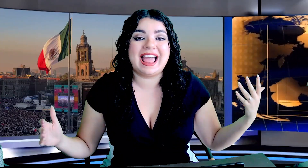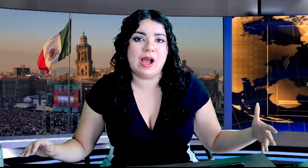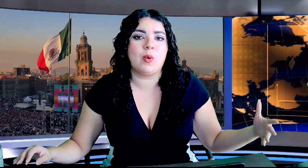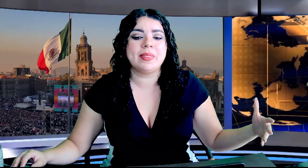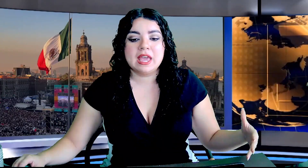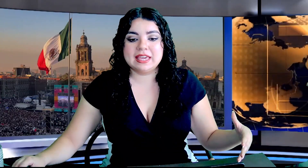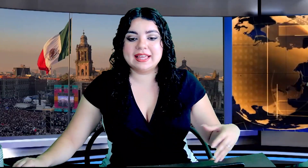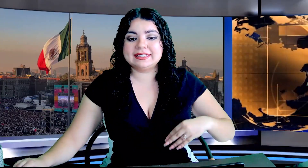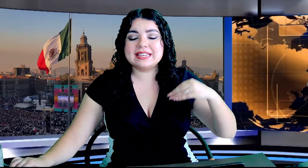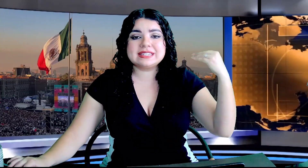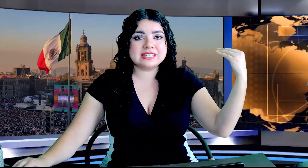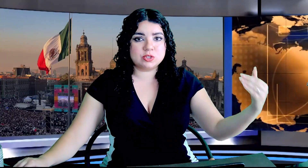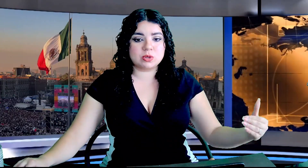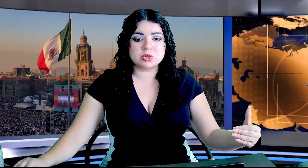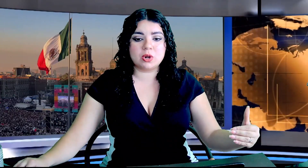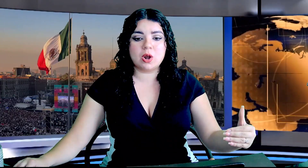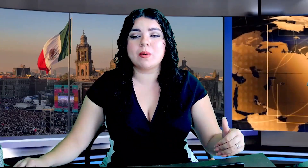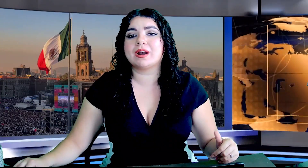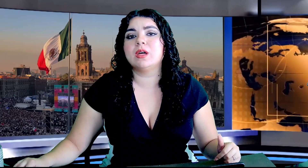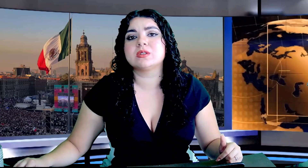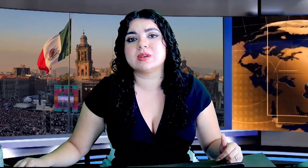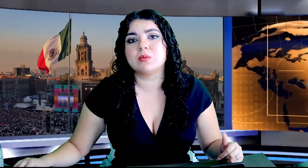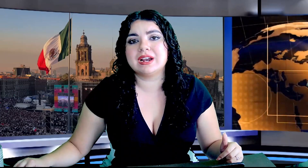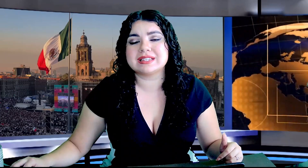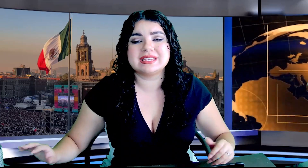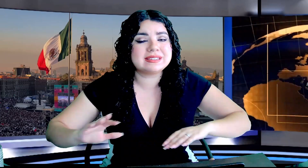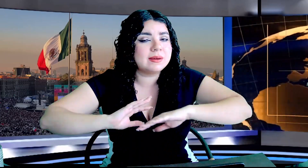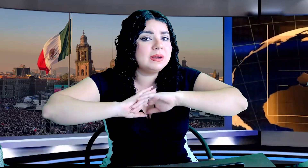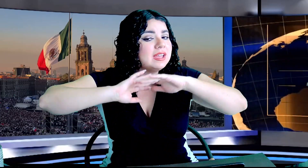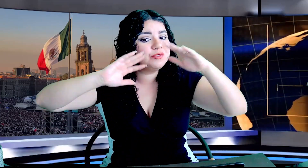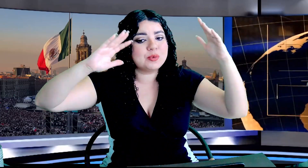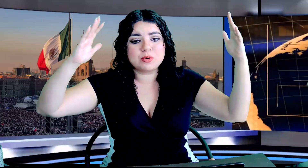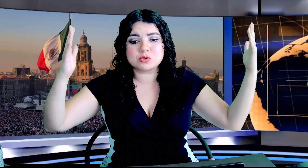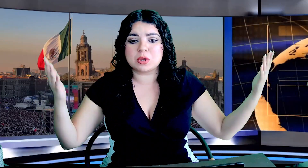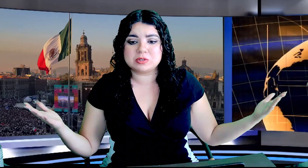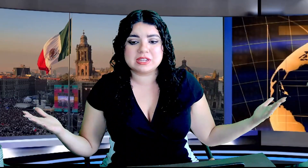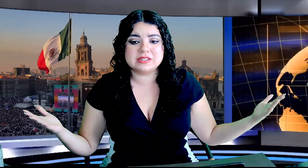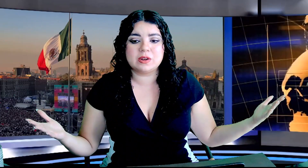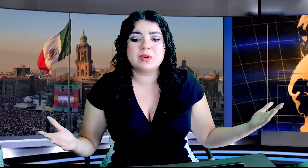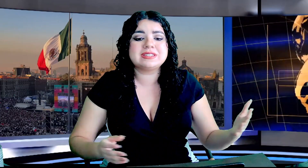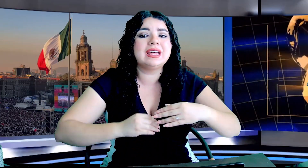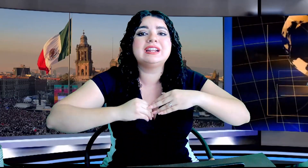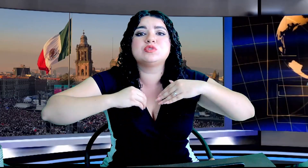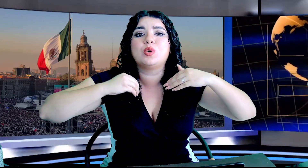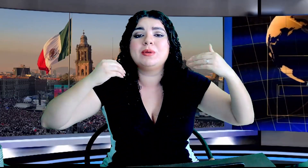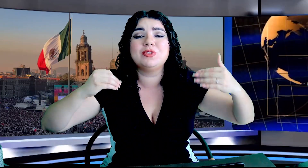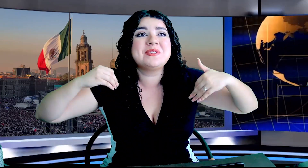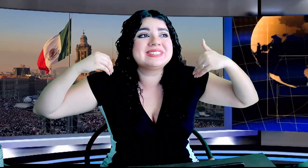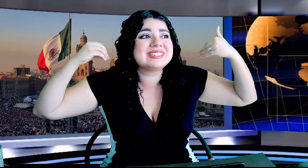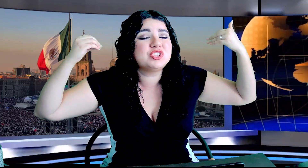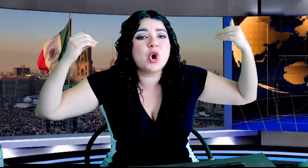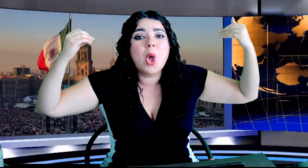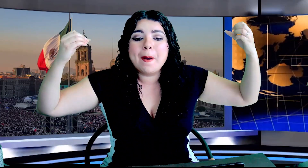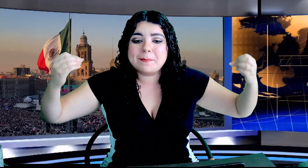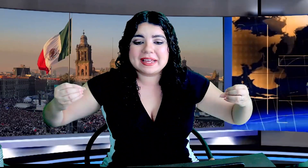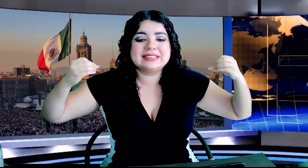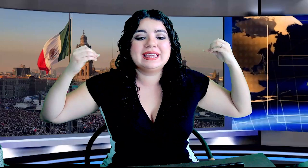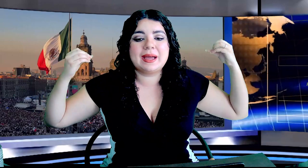la falta del agua. Y ante esta situación, el gobernador Samuel García está brillando por su ausencia, no está resolviendo, no está